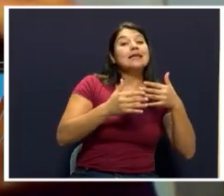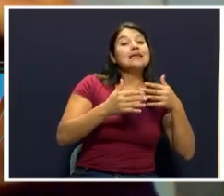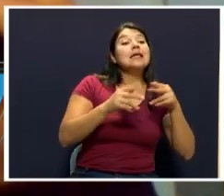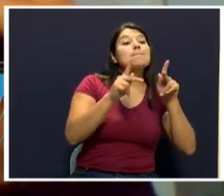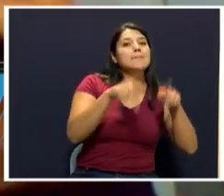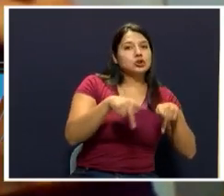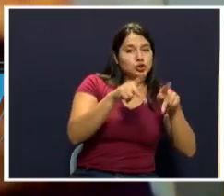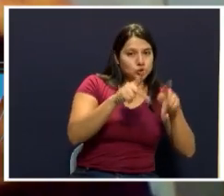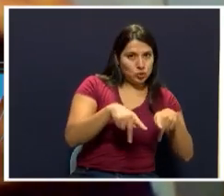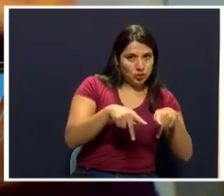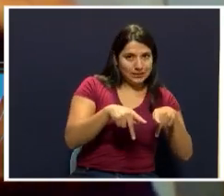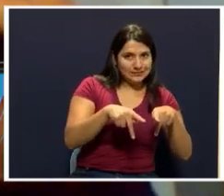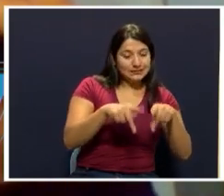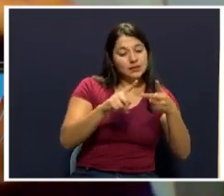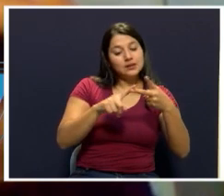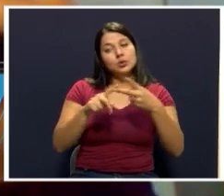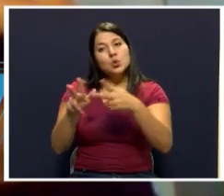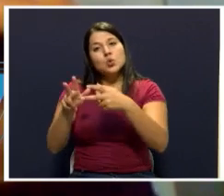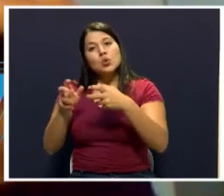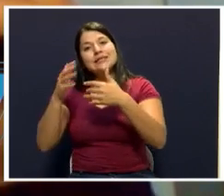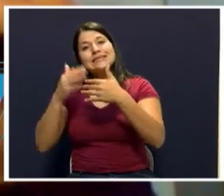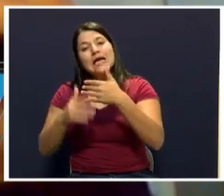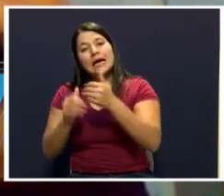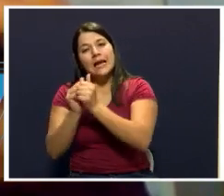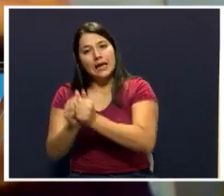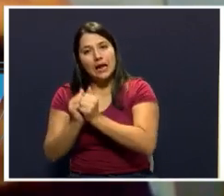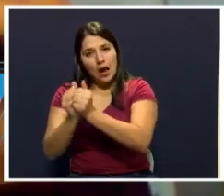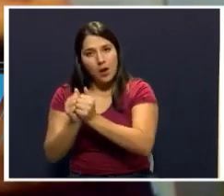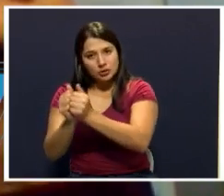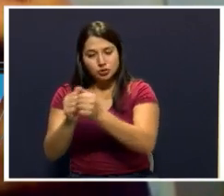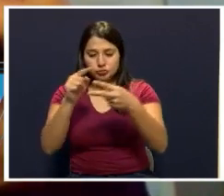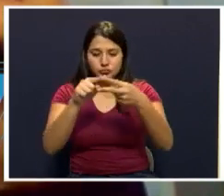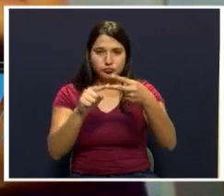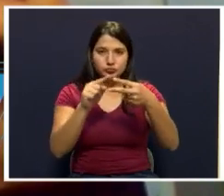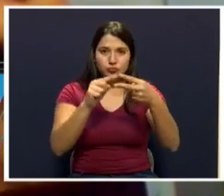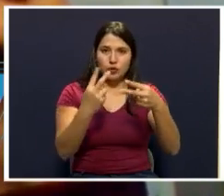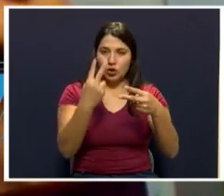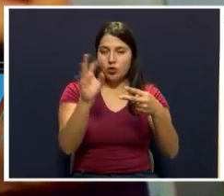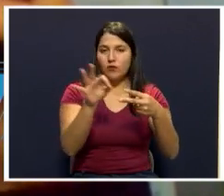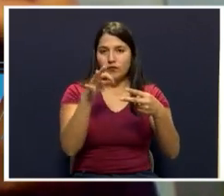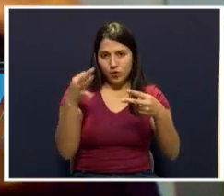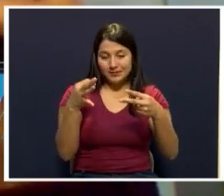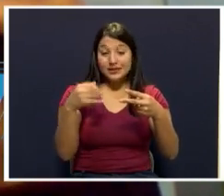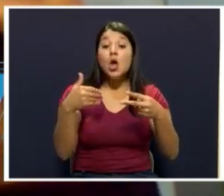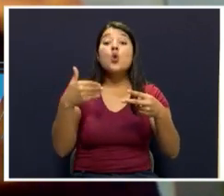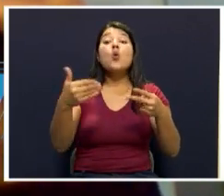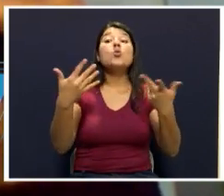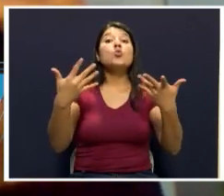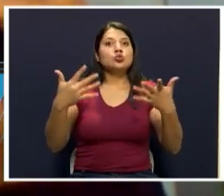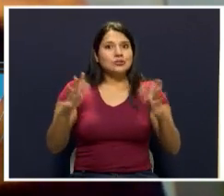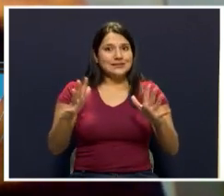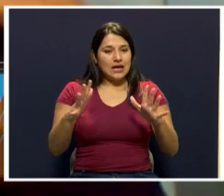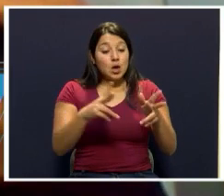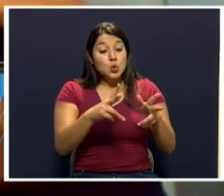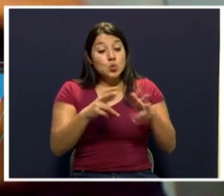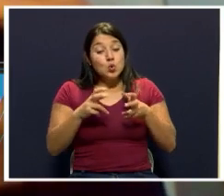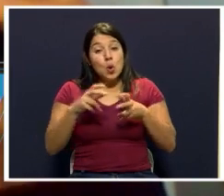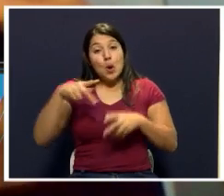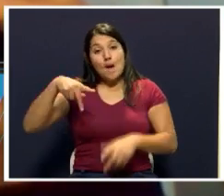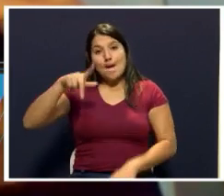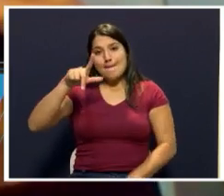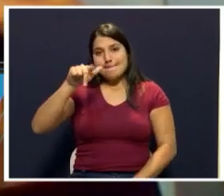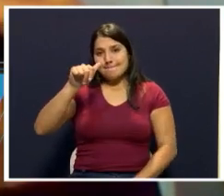del plasma de las personas que se han recuperado de la enfermedad y que se hagan las pruebas de control de calidad de este plasma, en